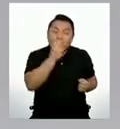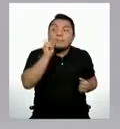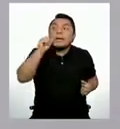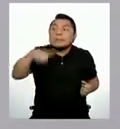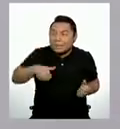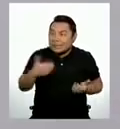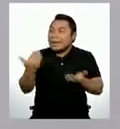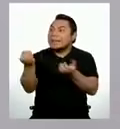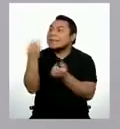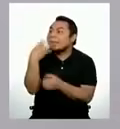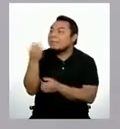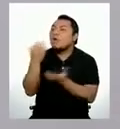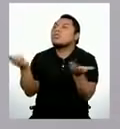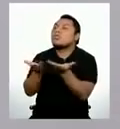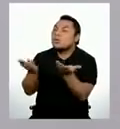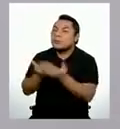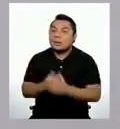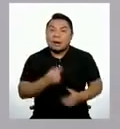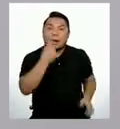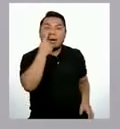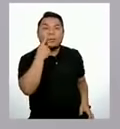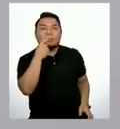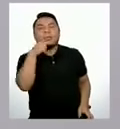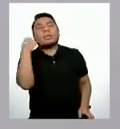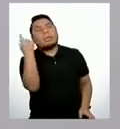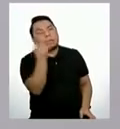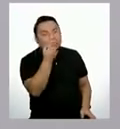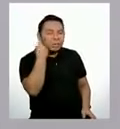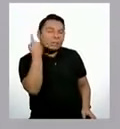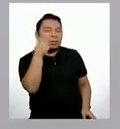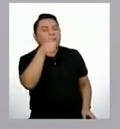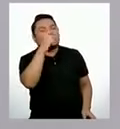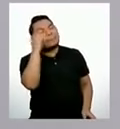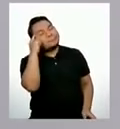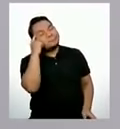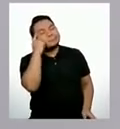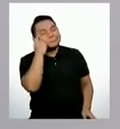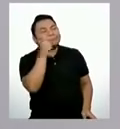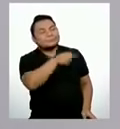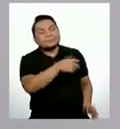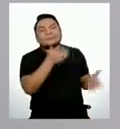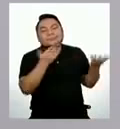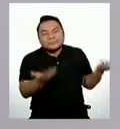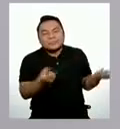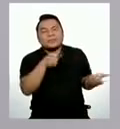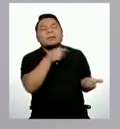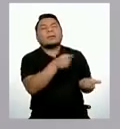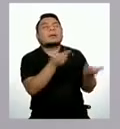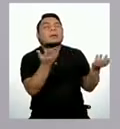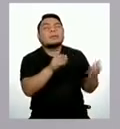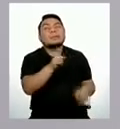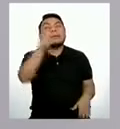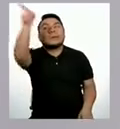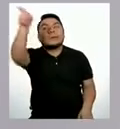mañana. El hombre casi durmiéndose le respondió, De frente al centro de la selva,